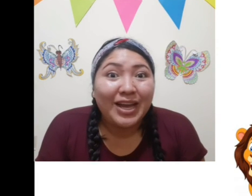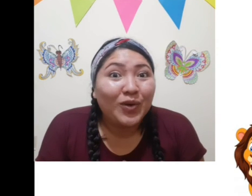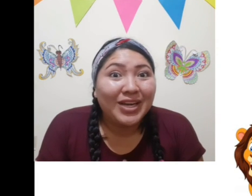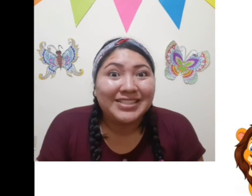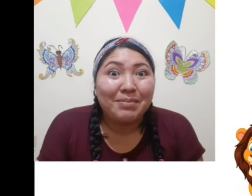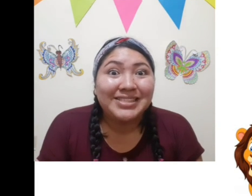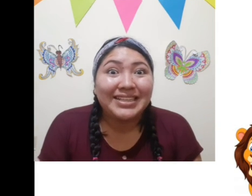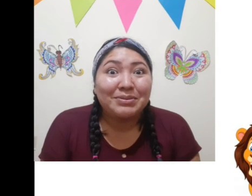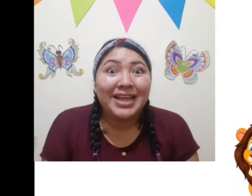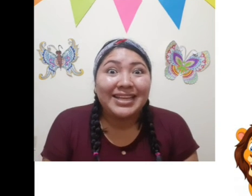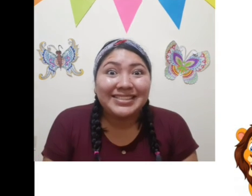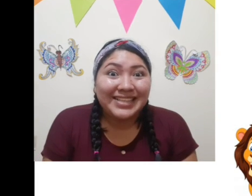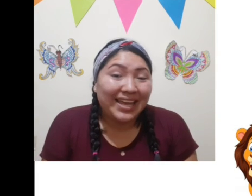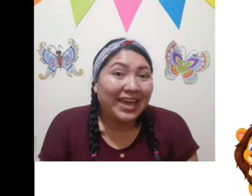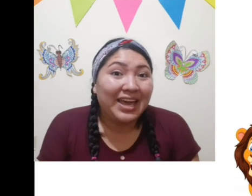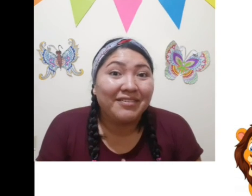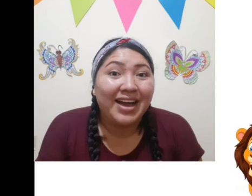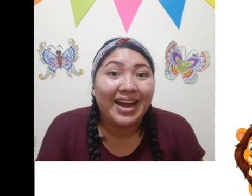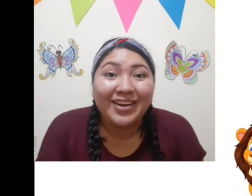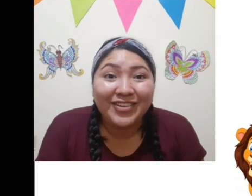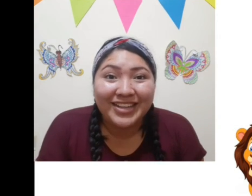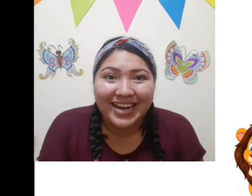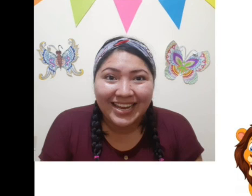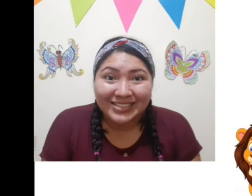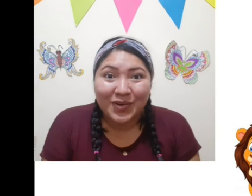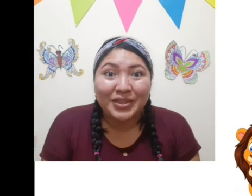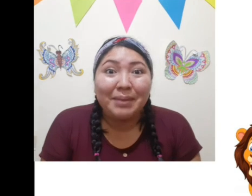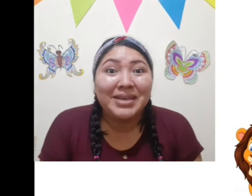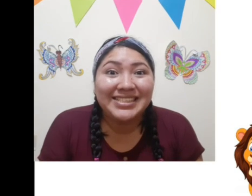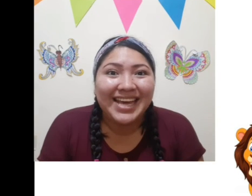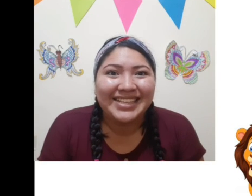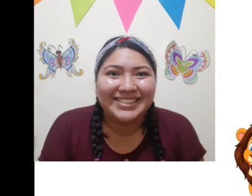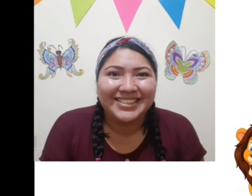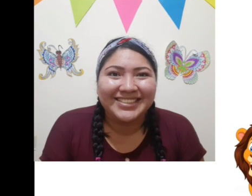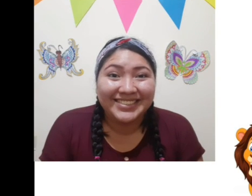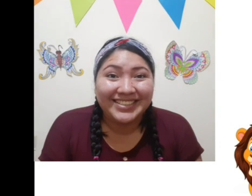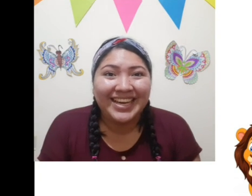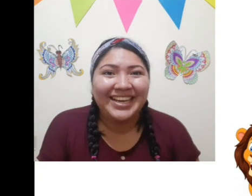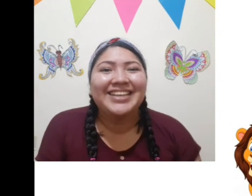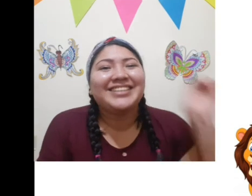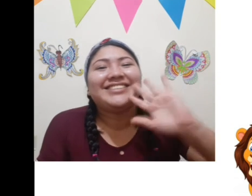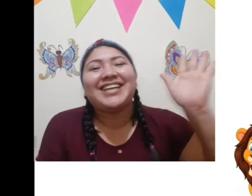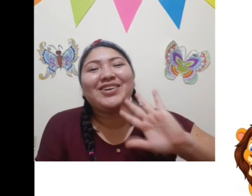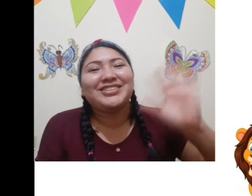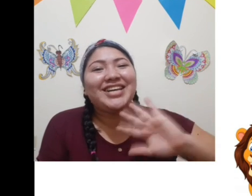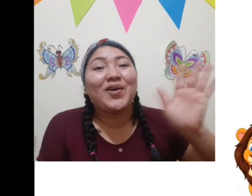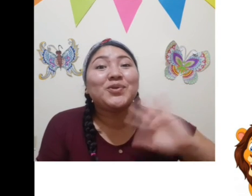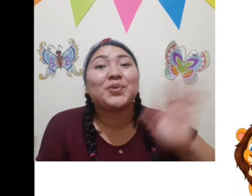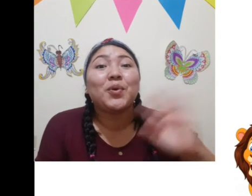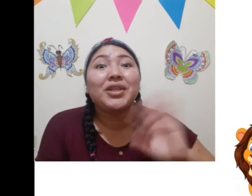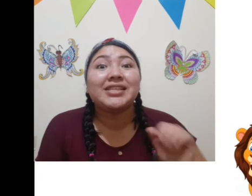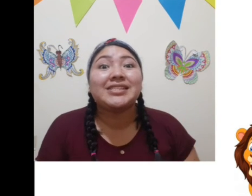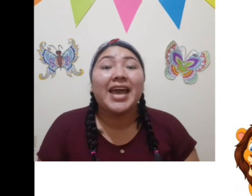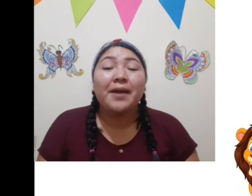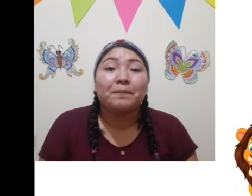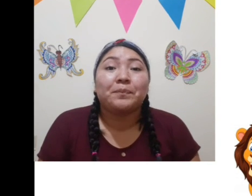se diviertan con las demás actividades que van a encontrar de las otras misses chau chicos